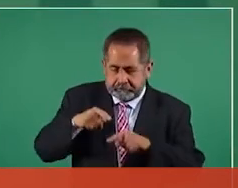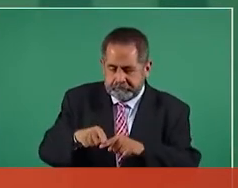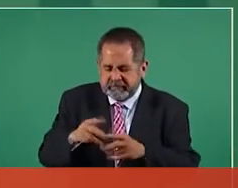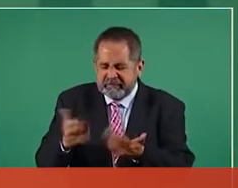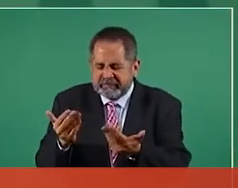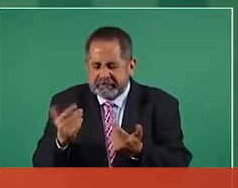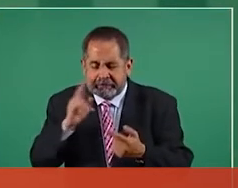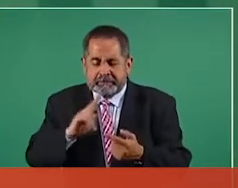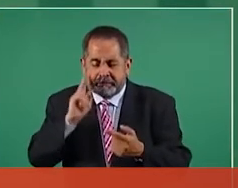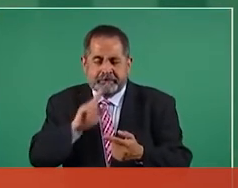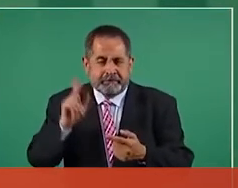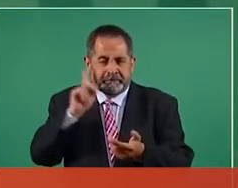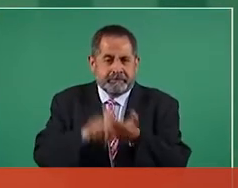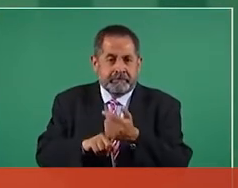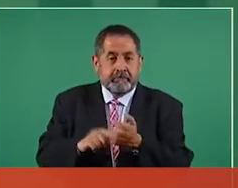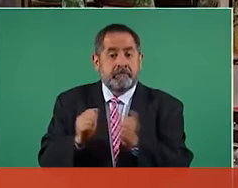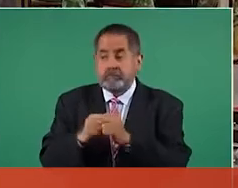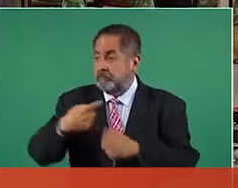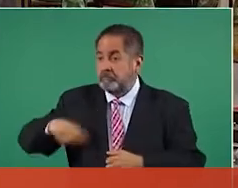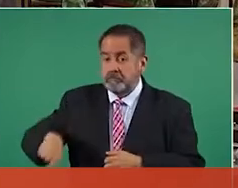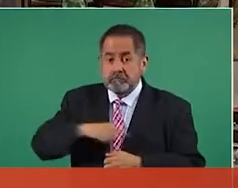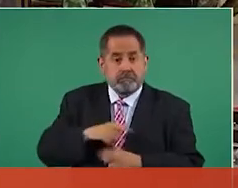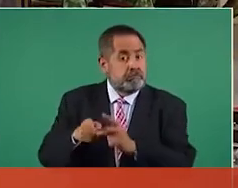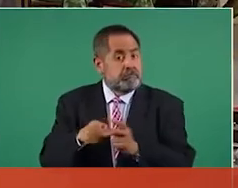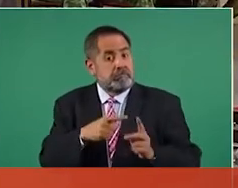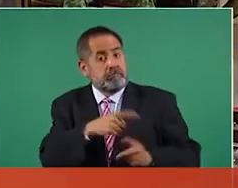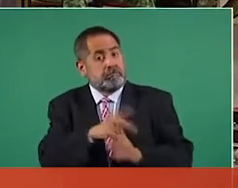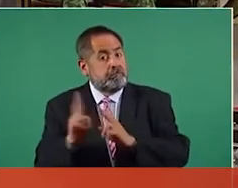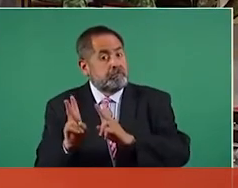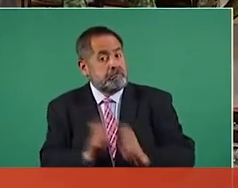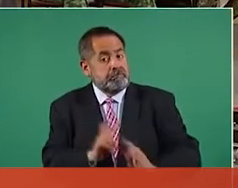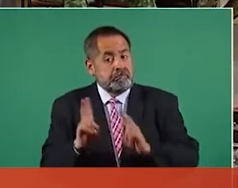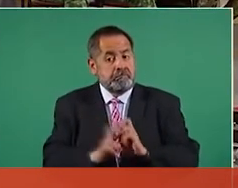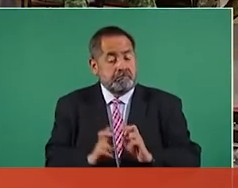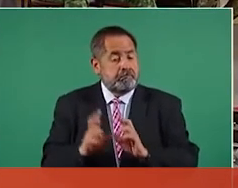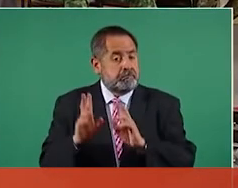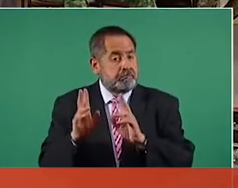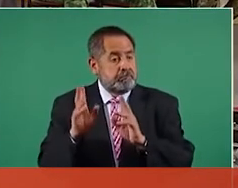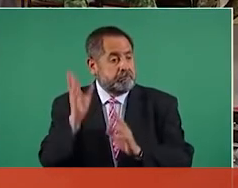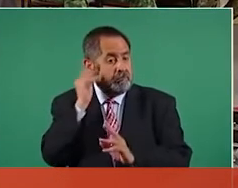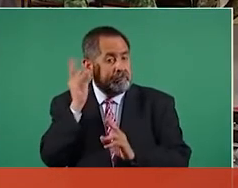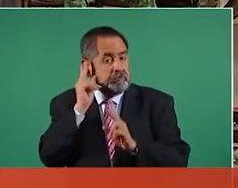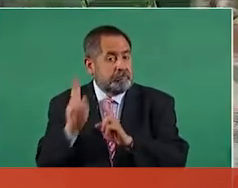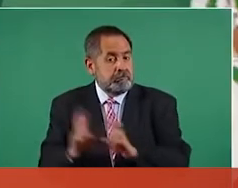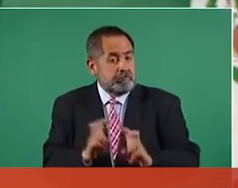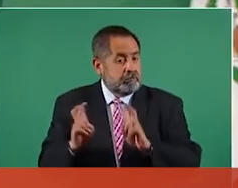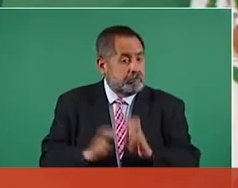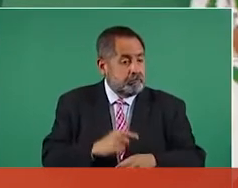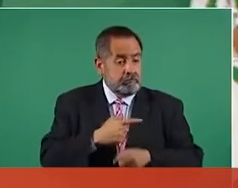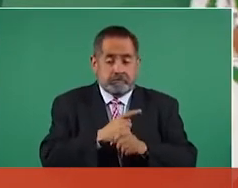que tenían que ver con nosotros, que nos mandaban.